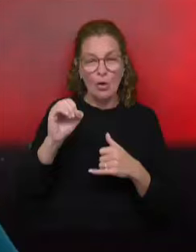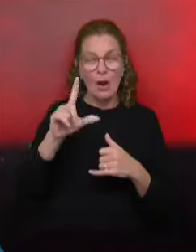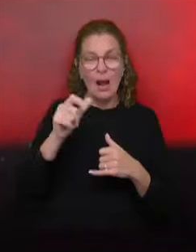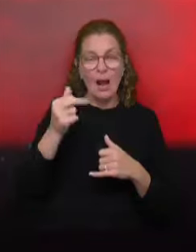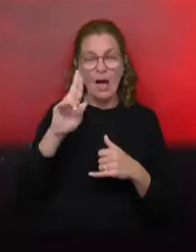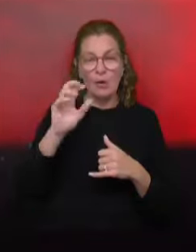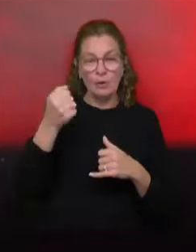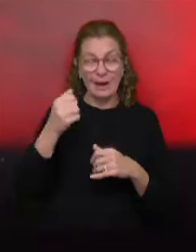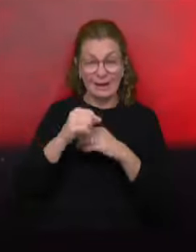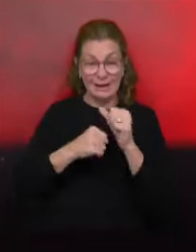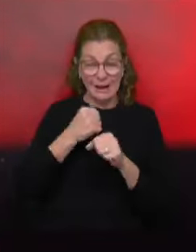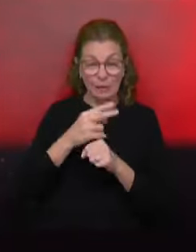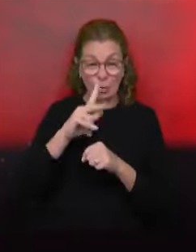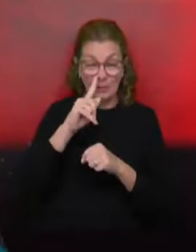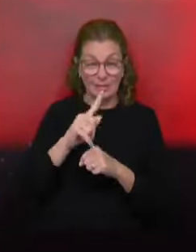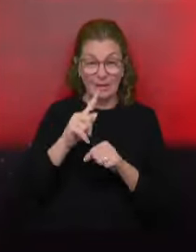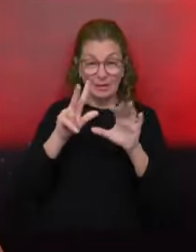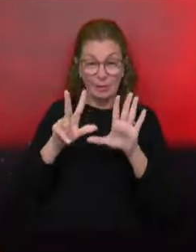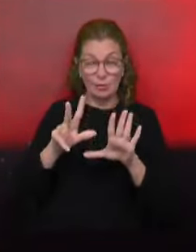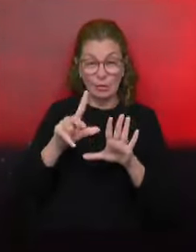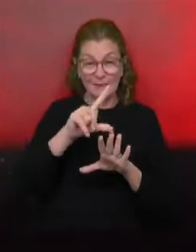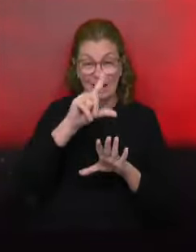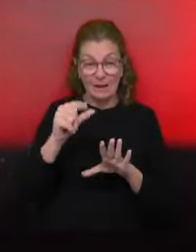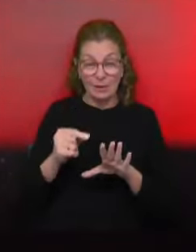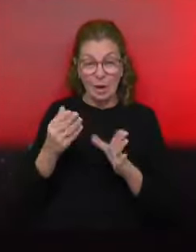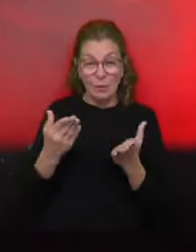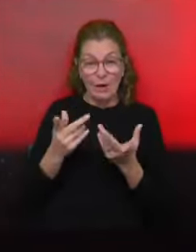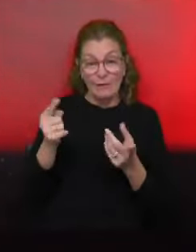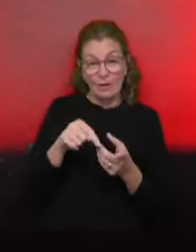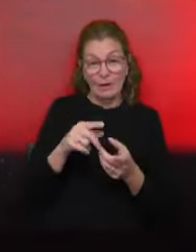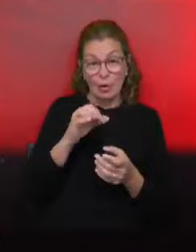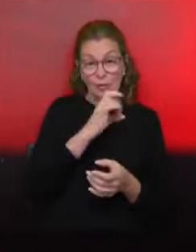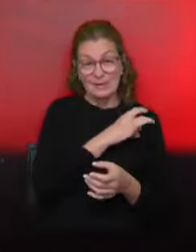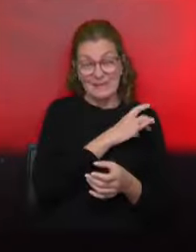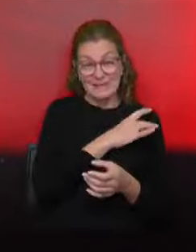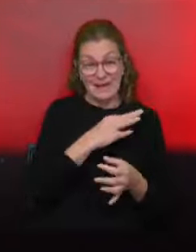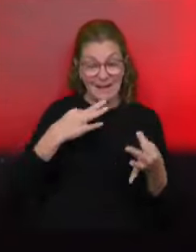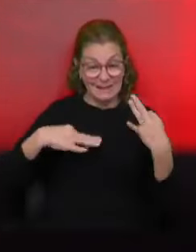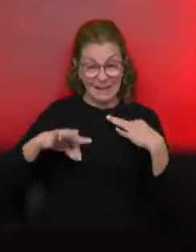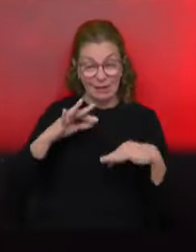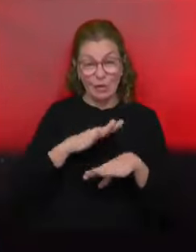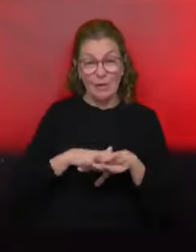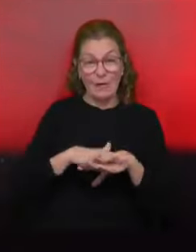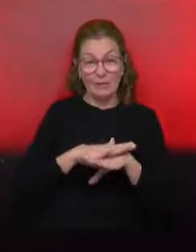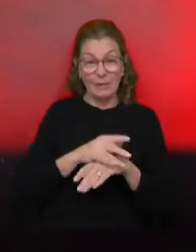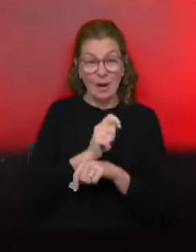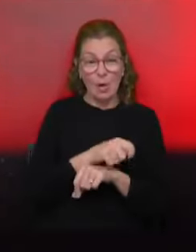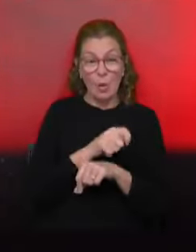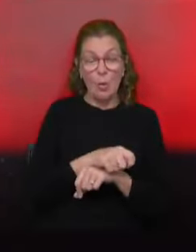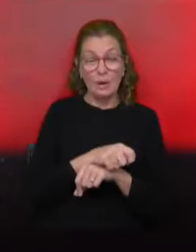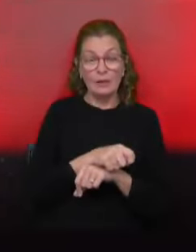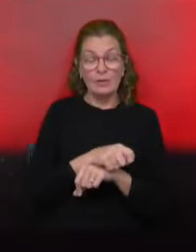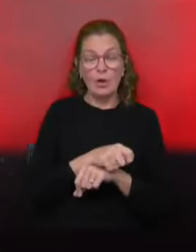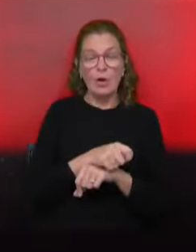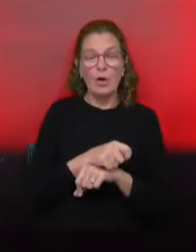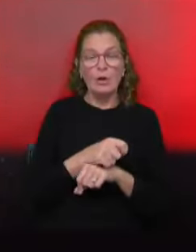el 2018 con elenco italiano, pero ahora viene con elenco chileno. Es una obra que está basada en los juicios del proceso Cóndor, que